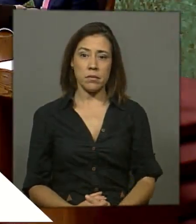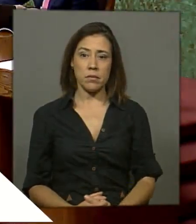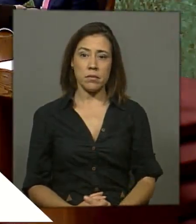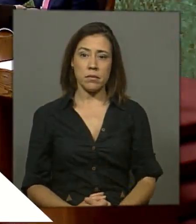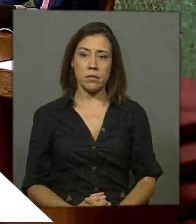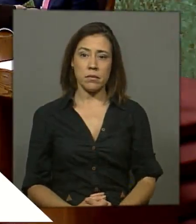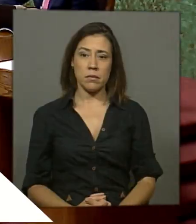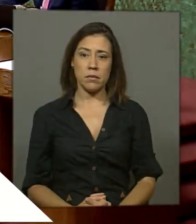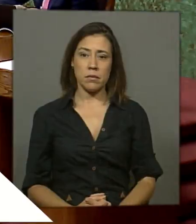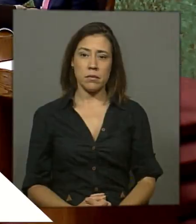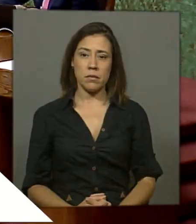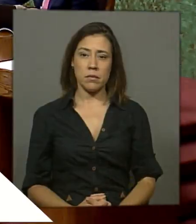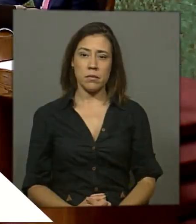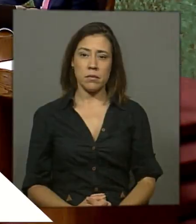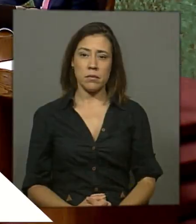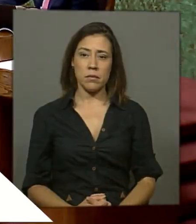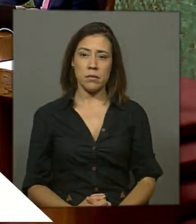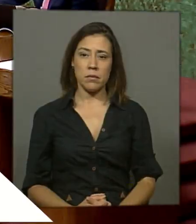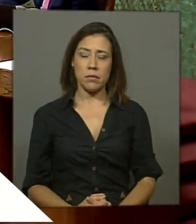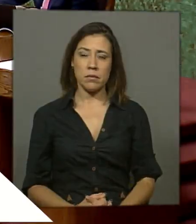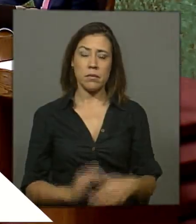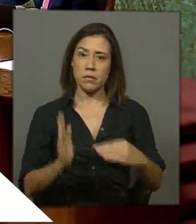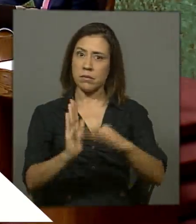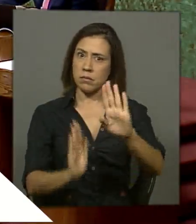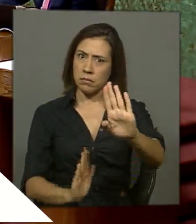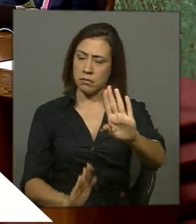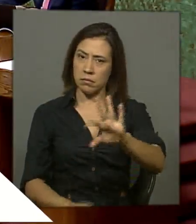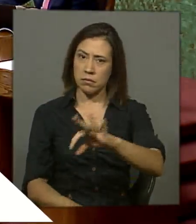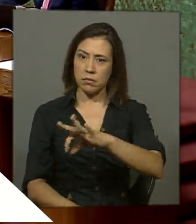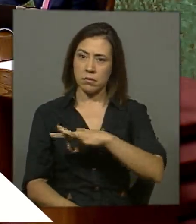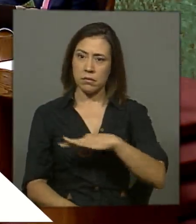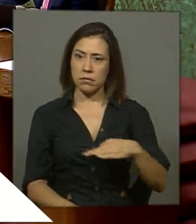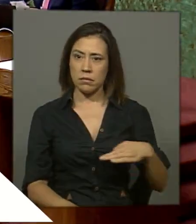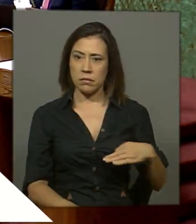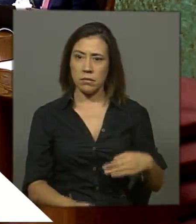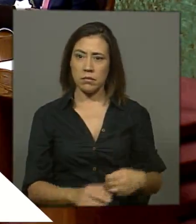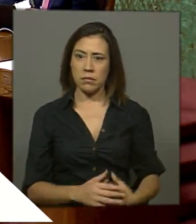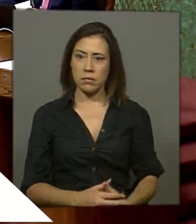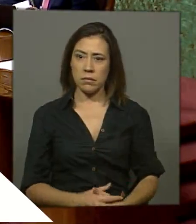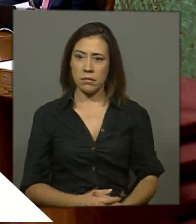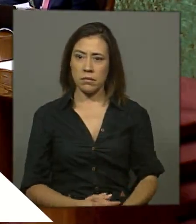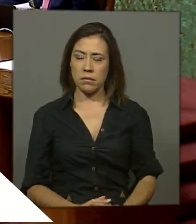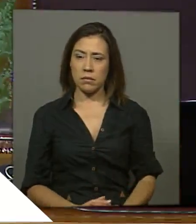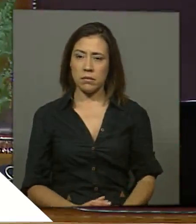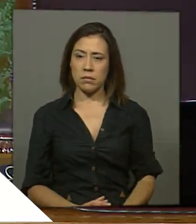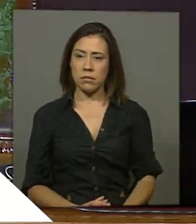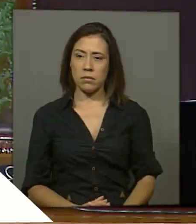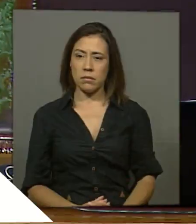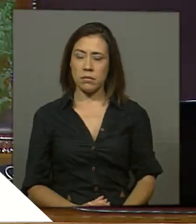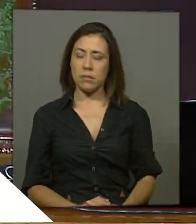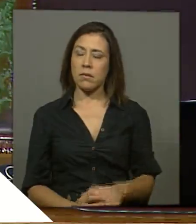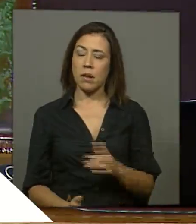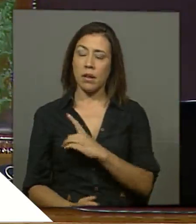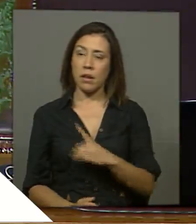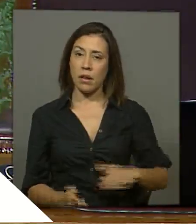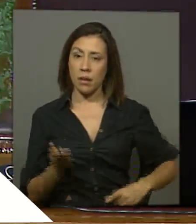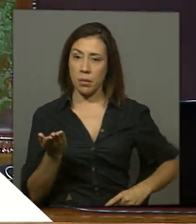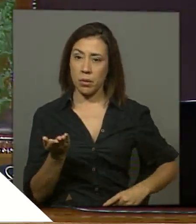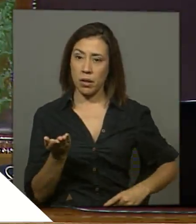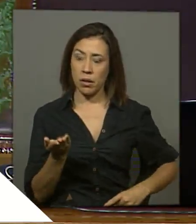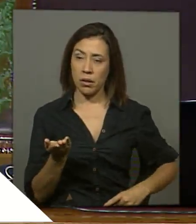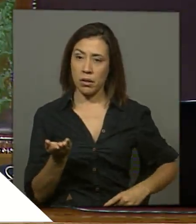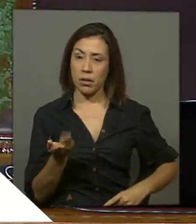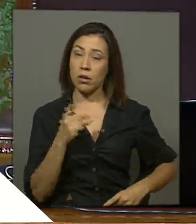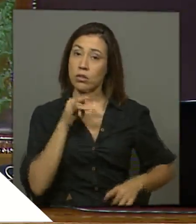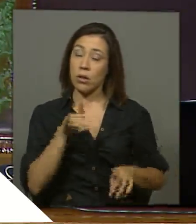no momento momento ministro una cosa incendio otra señor diputado no sé si